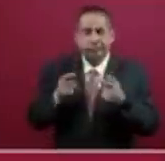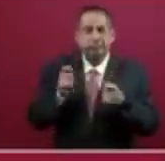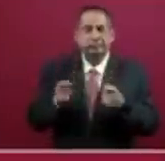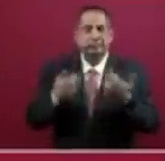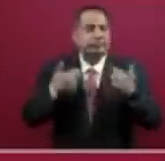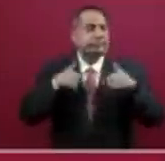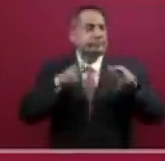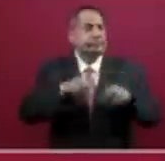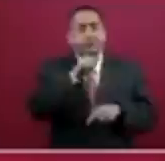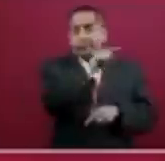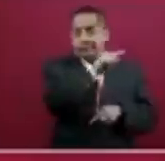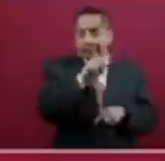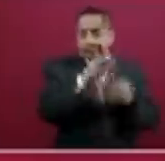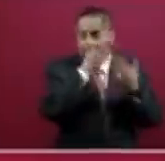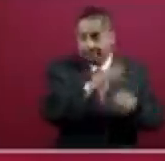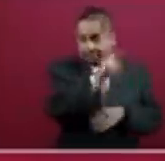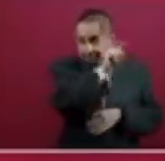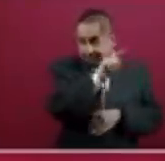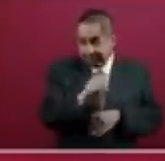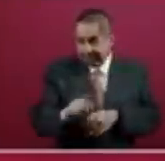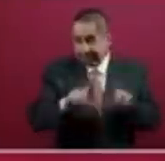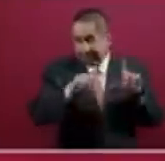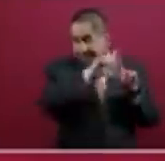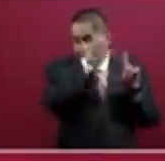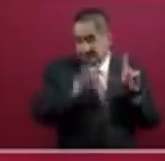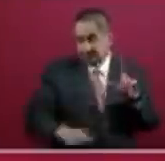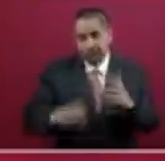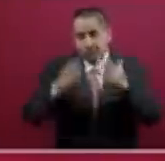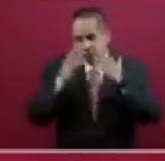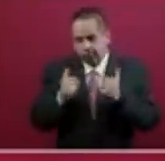representación bancaria en todo el país,